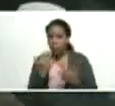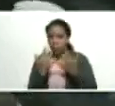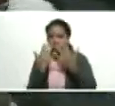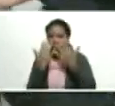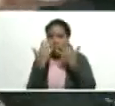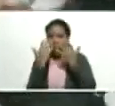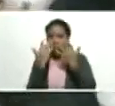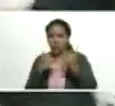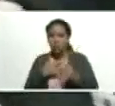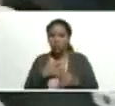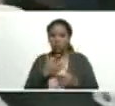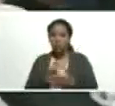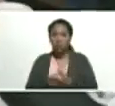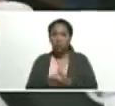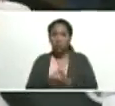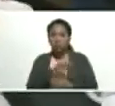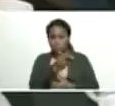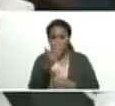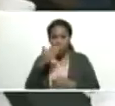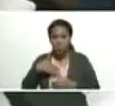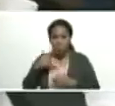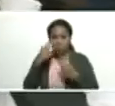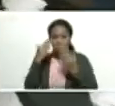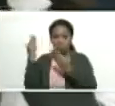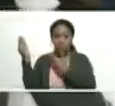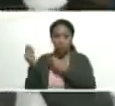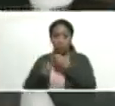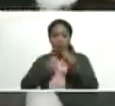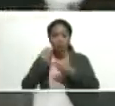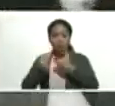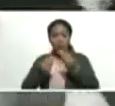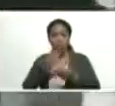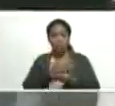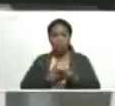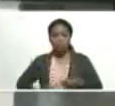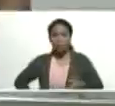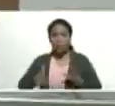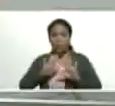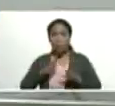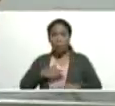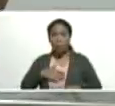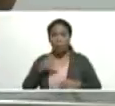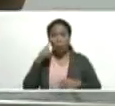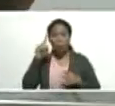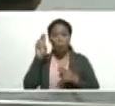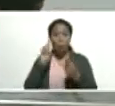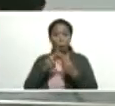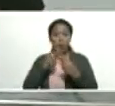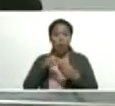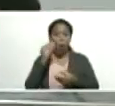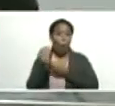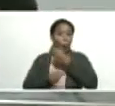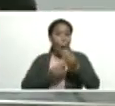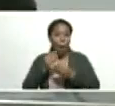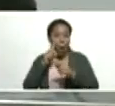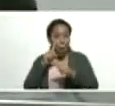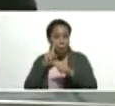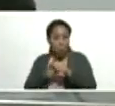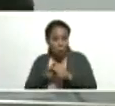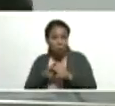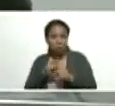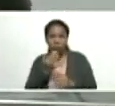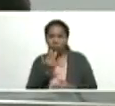evaluación sensorial. Ustedes podrán observar ahora, y como el presidente ya tuvo la oportunidad, el proceso de catación